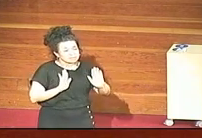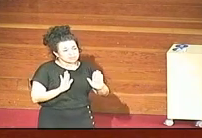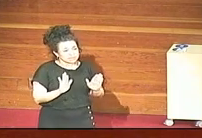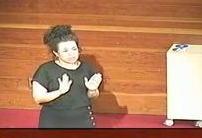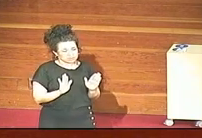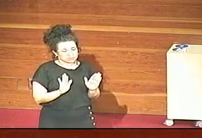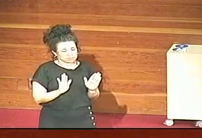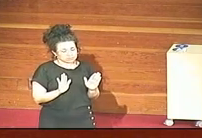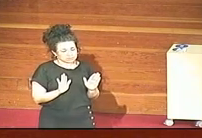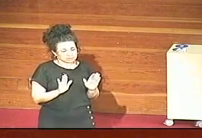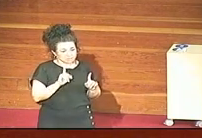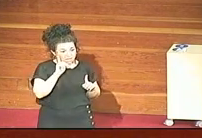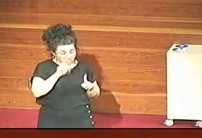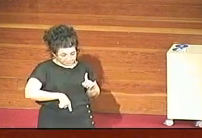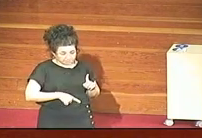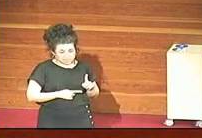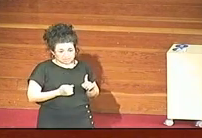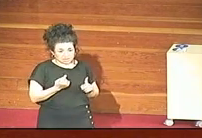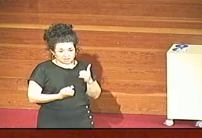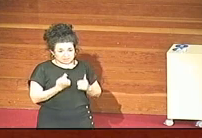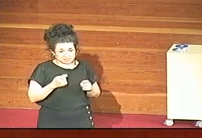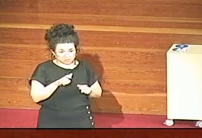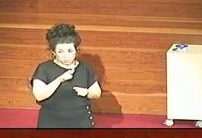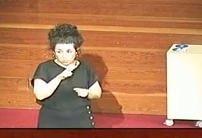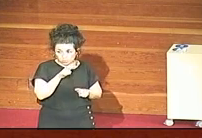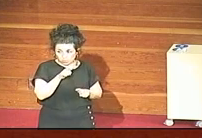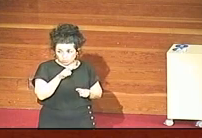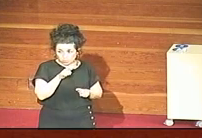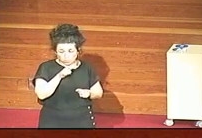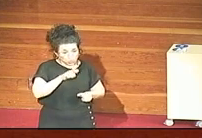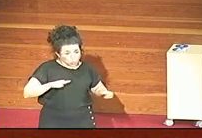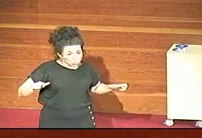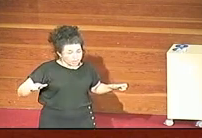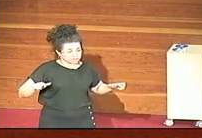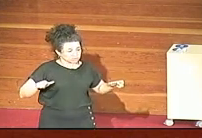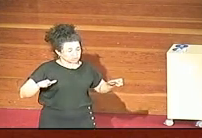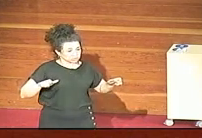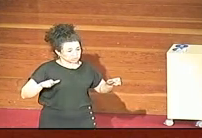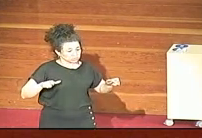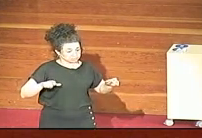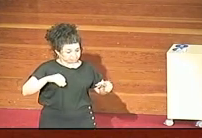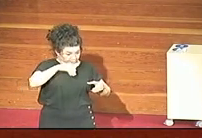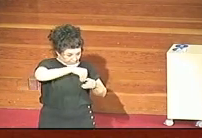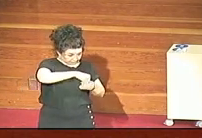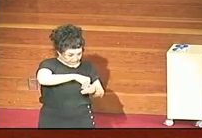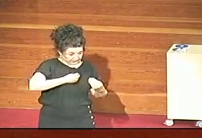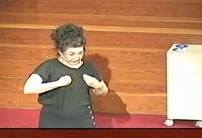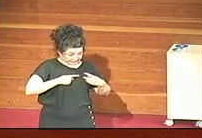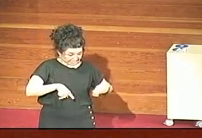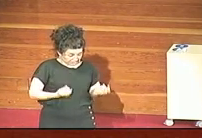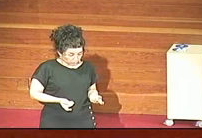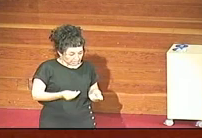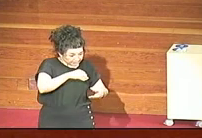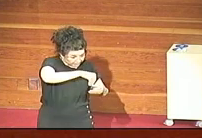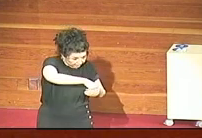y exterminando a veces los seres humanos que forman parte de esa naturaleza y que